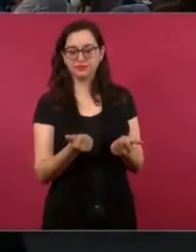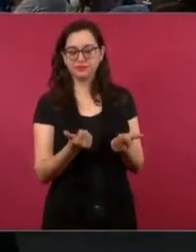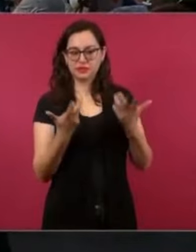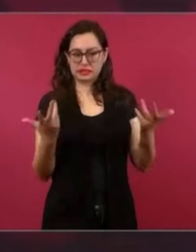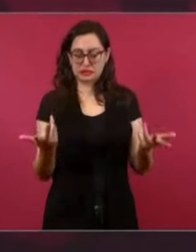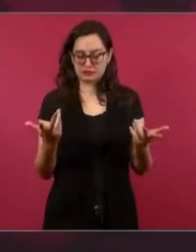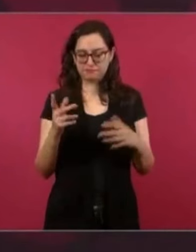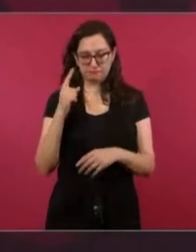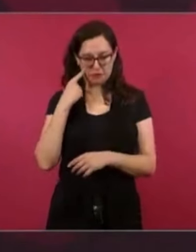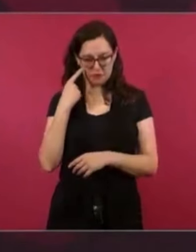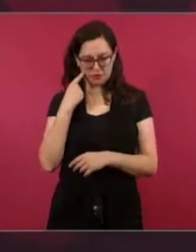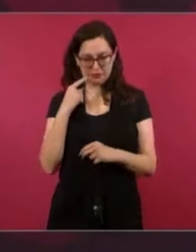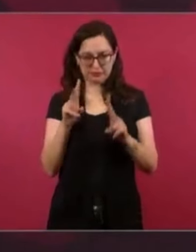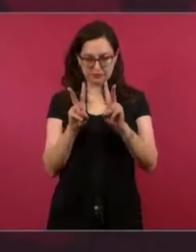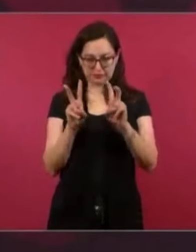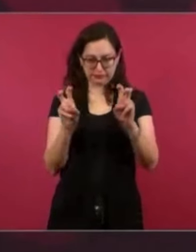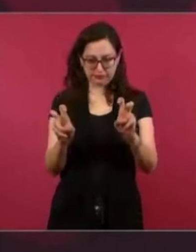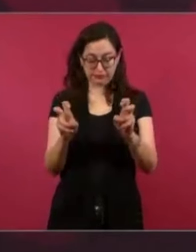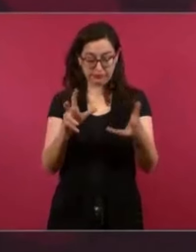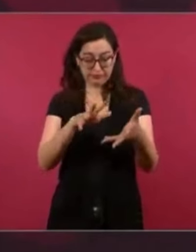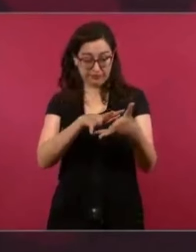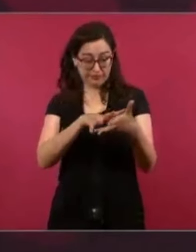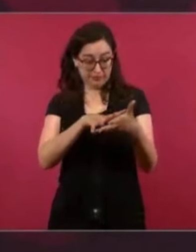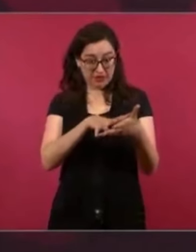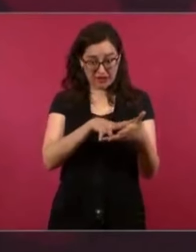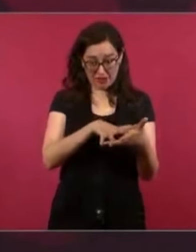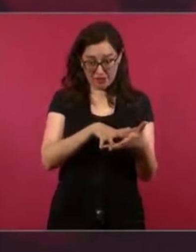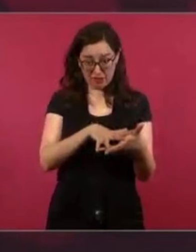que los